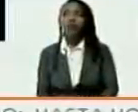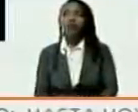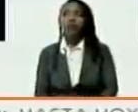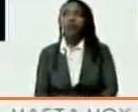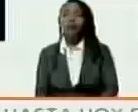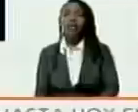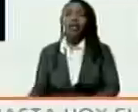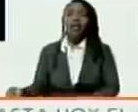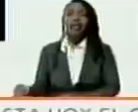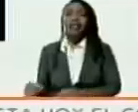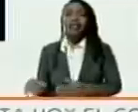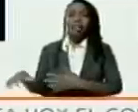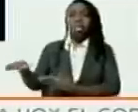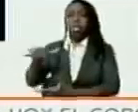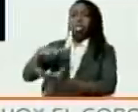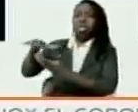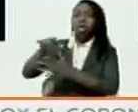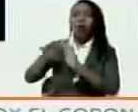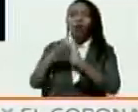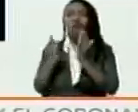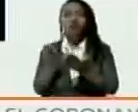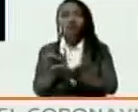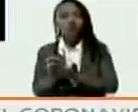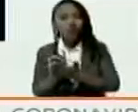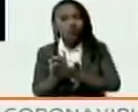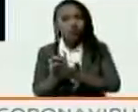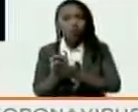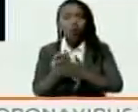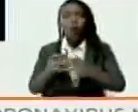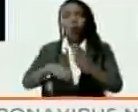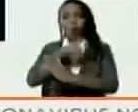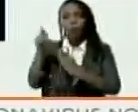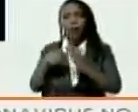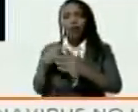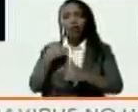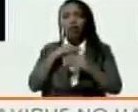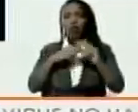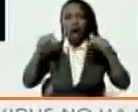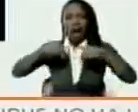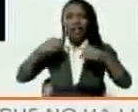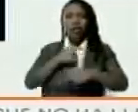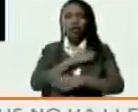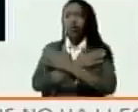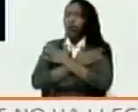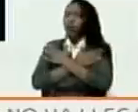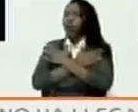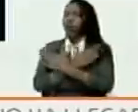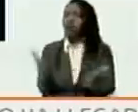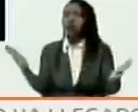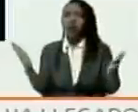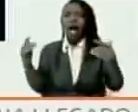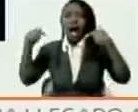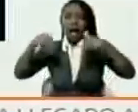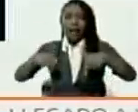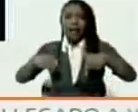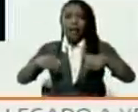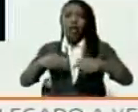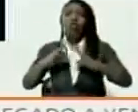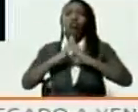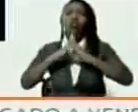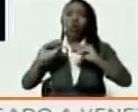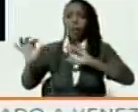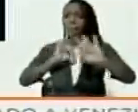Abate al mundo entero. Y aquí estamos nosotros con toda la disposición, con toda la